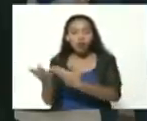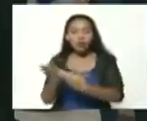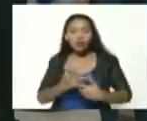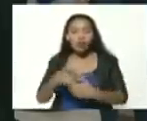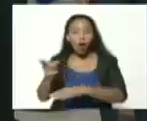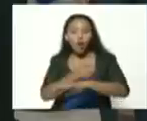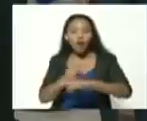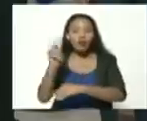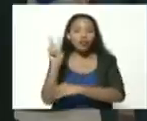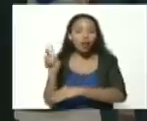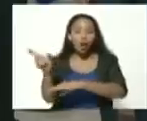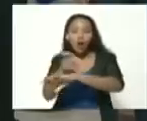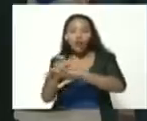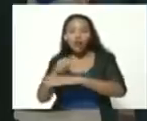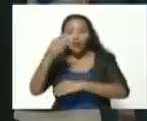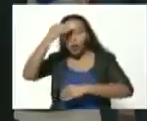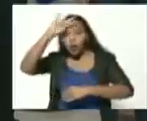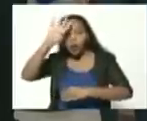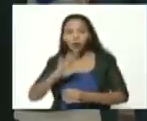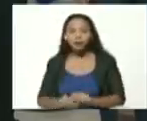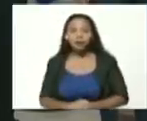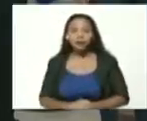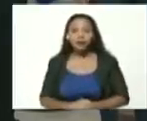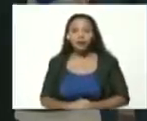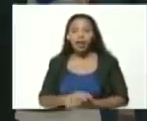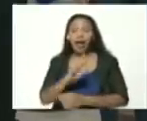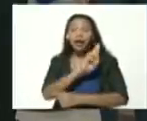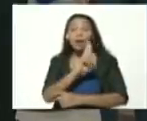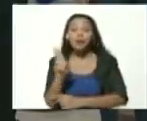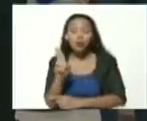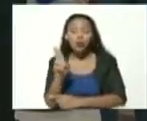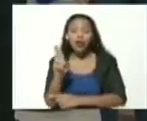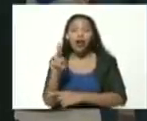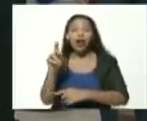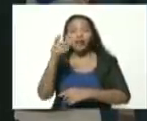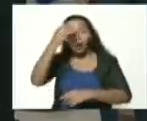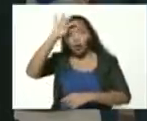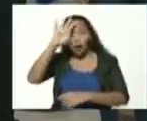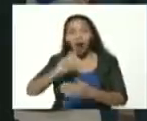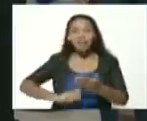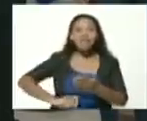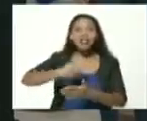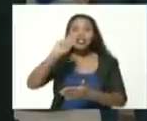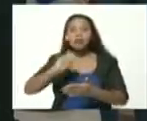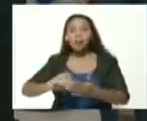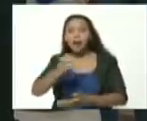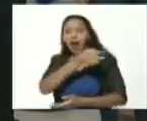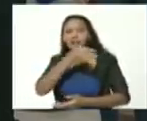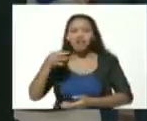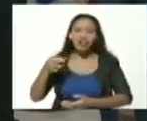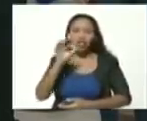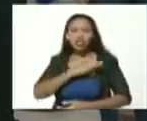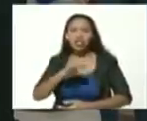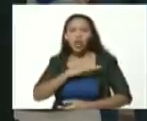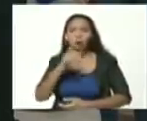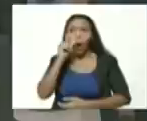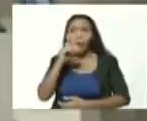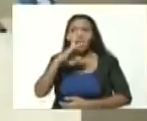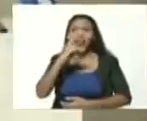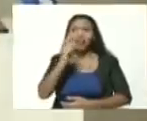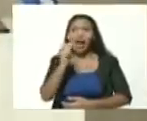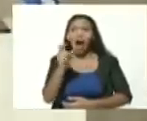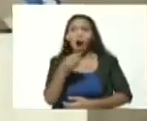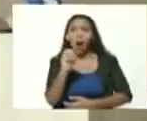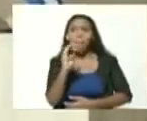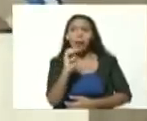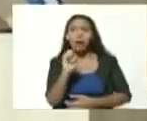y el Gobierno de Cuba. Por la República de Cuba, firma el excelentísimo señor Dagoberto Rodríguez,